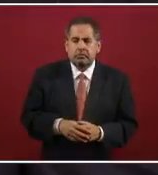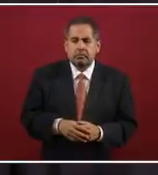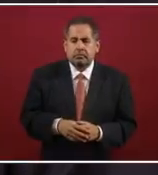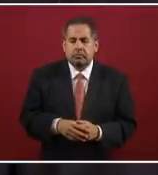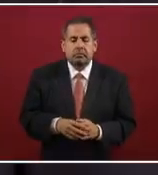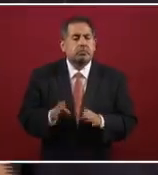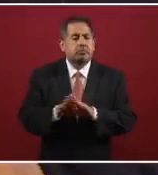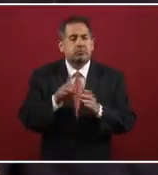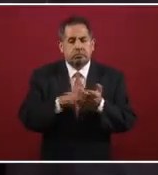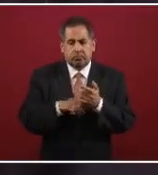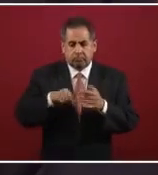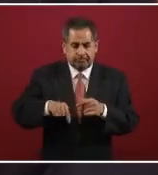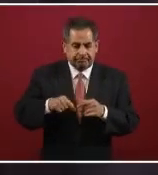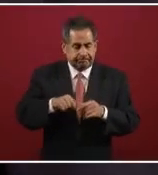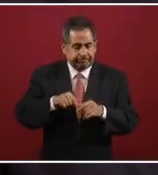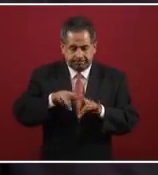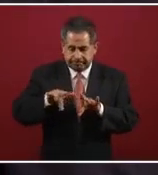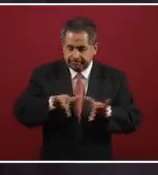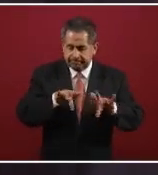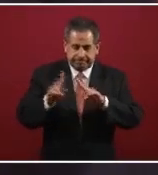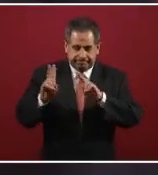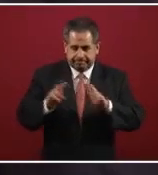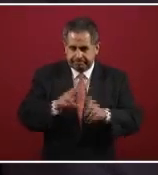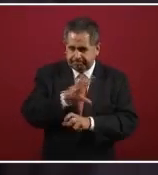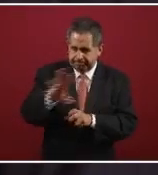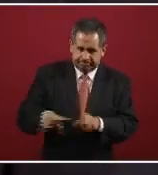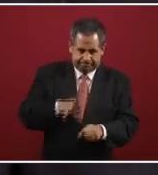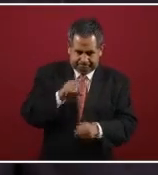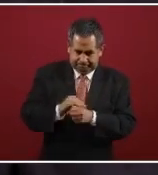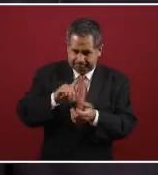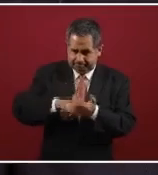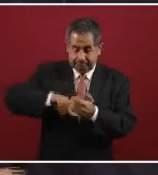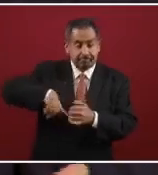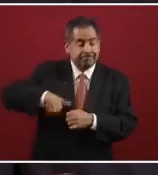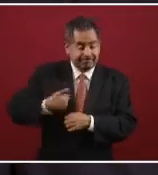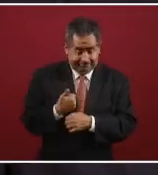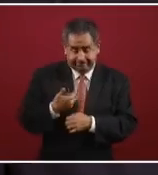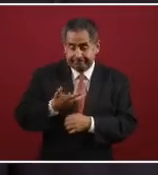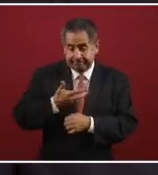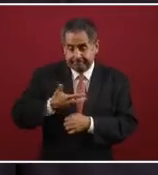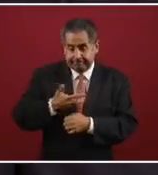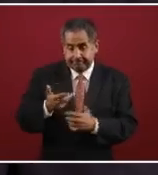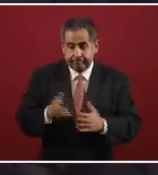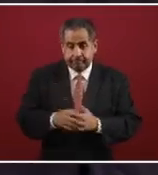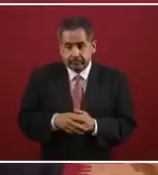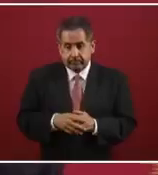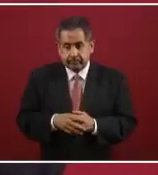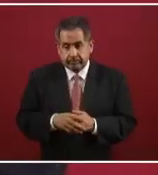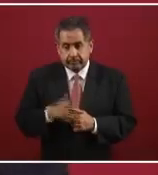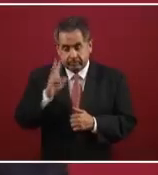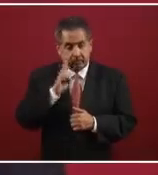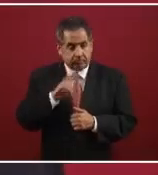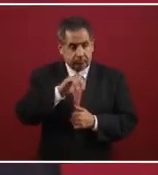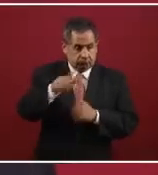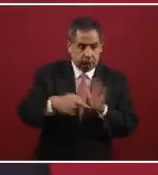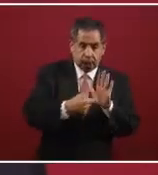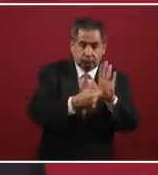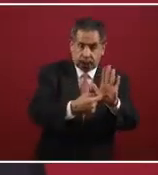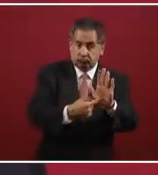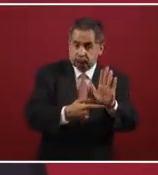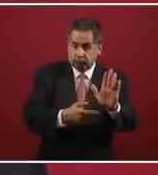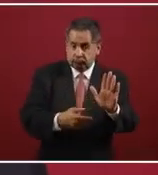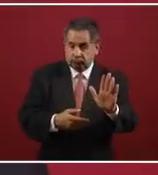como todo se graba aquí es posible hasta mostrar